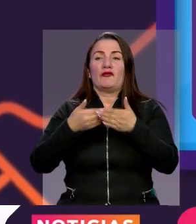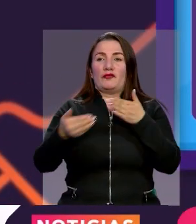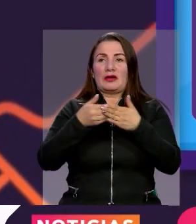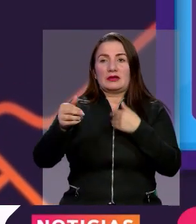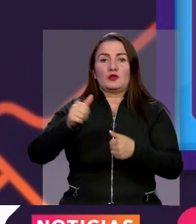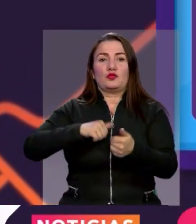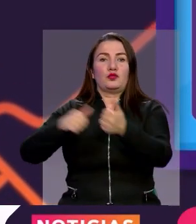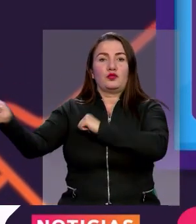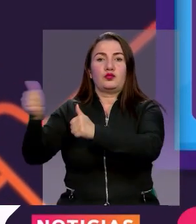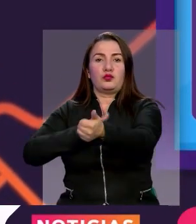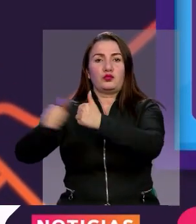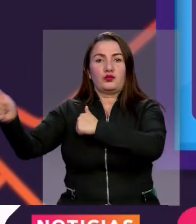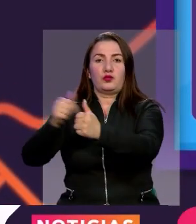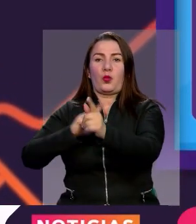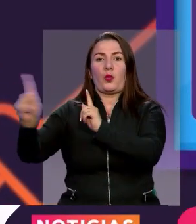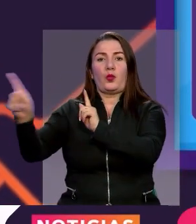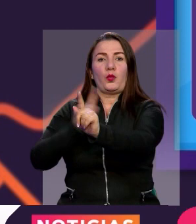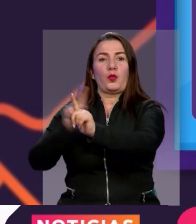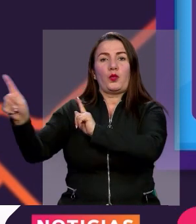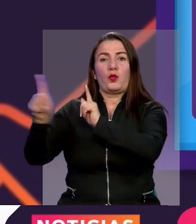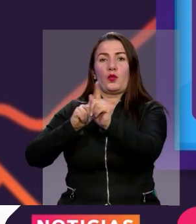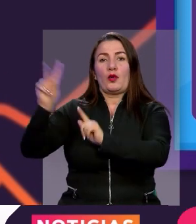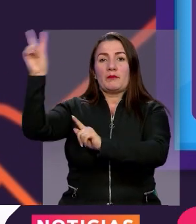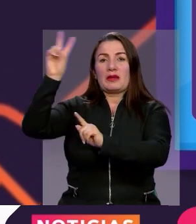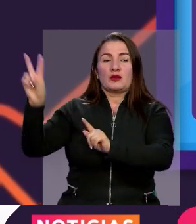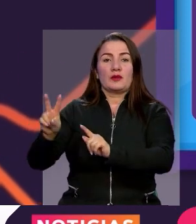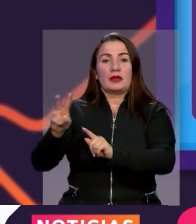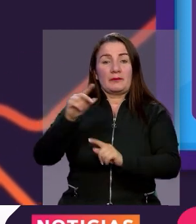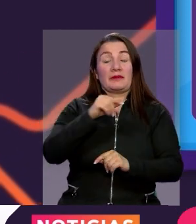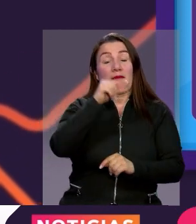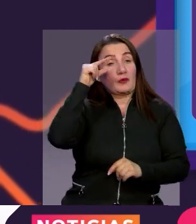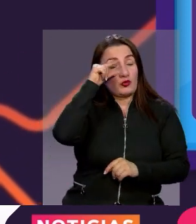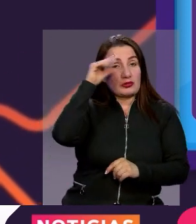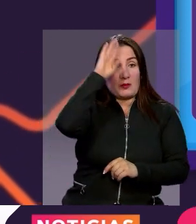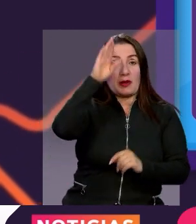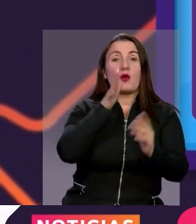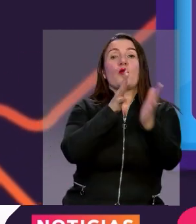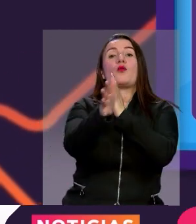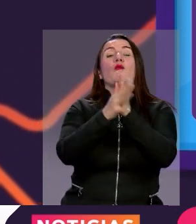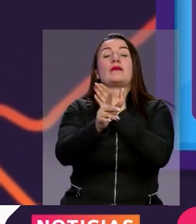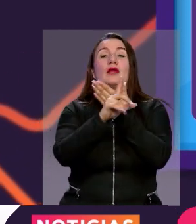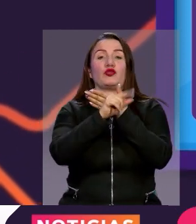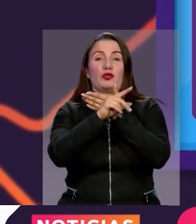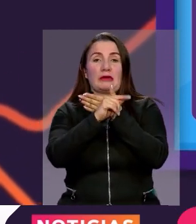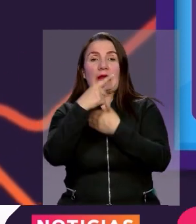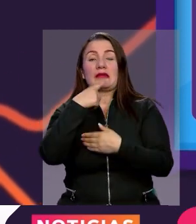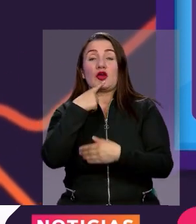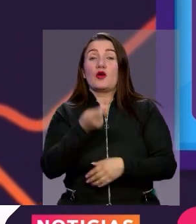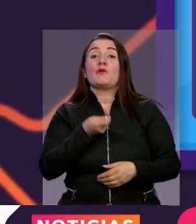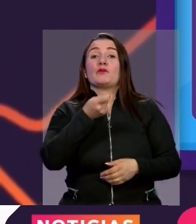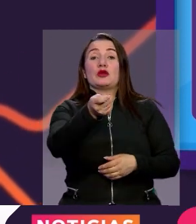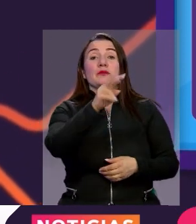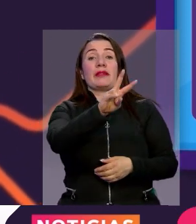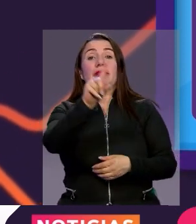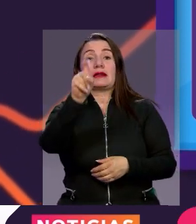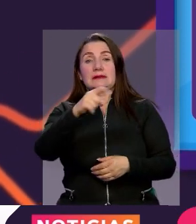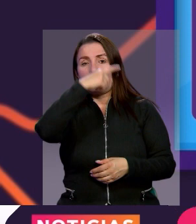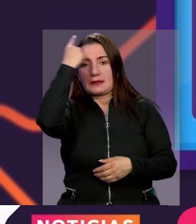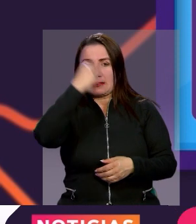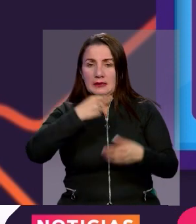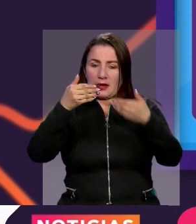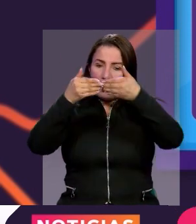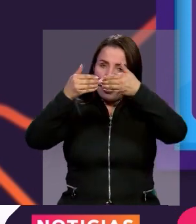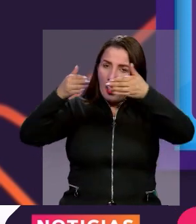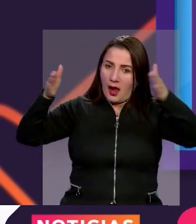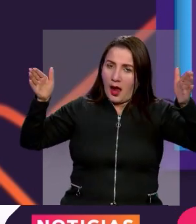tránsito entre los dos países a través de su cuenta de twitter el presidente gustavo petro anunció abro comillas el próximo 26 de septiembre daremos